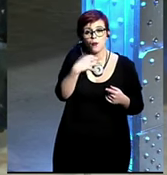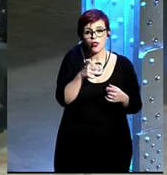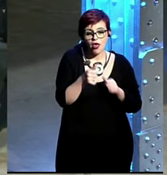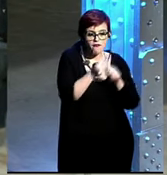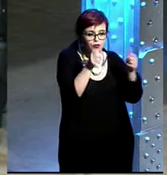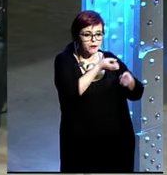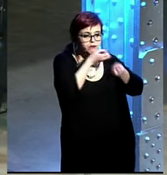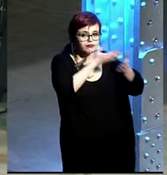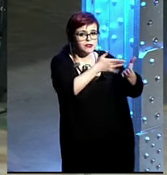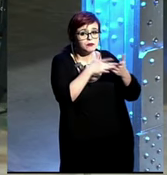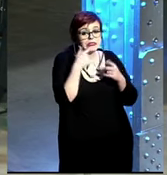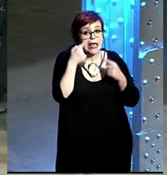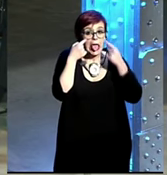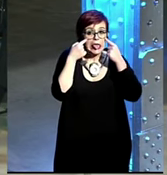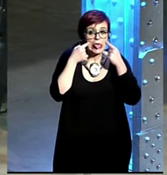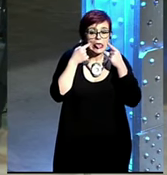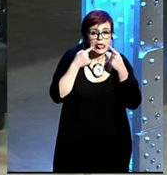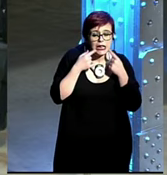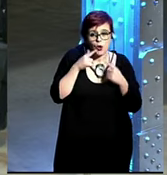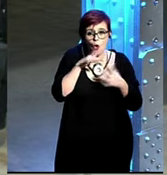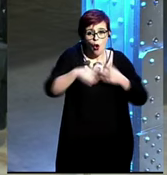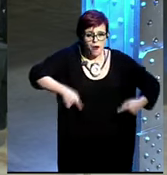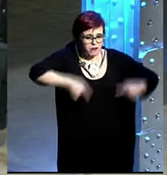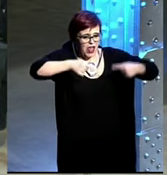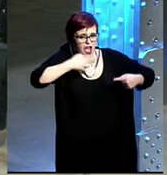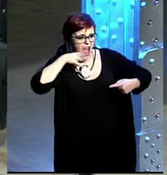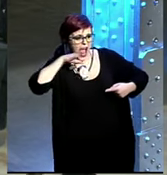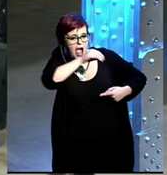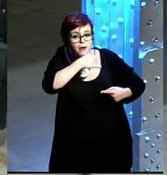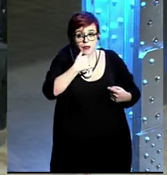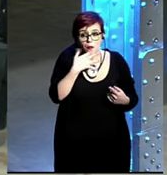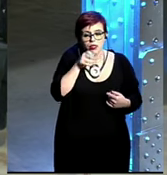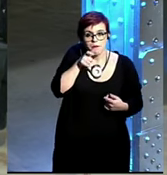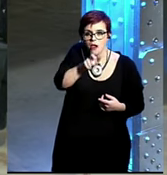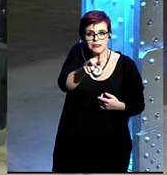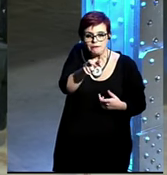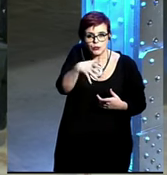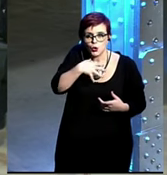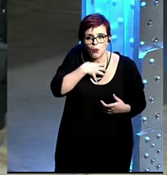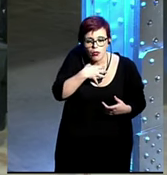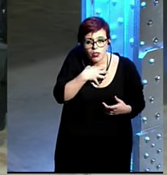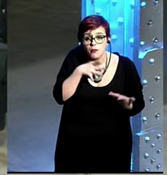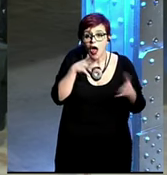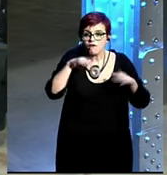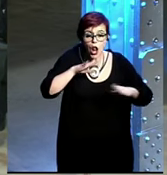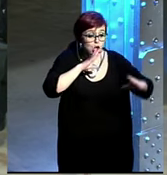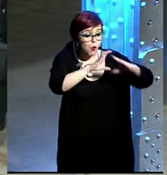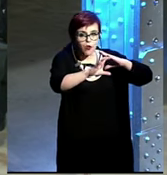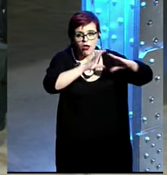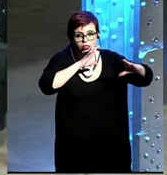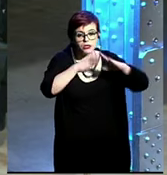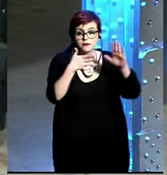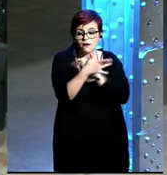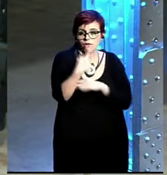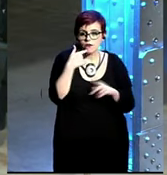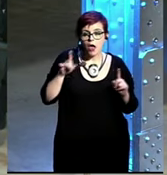expresar quizá con lágrimas o mediante peleas en vez de mediante palabras. Creo que la comunicación, en última instancia, que la gente se sienta menos